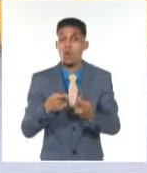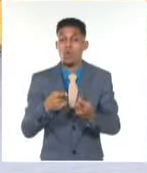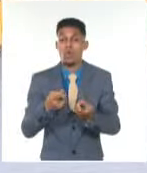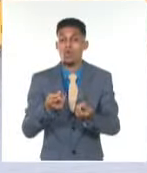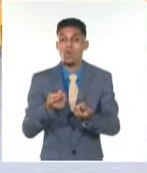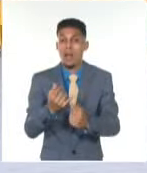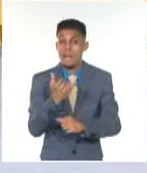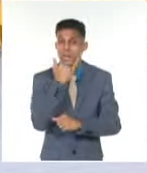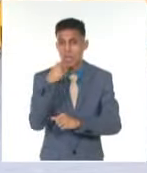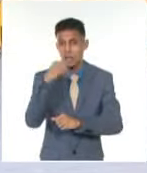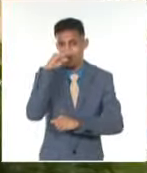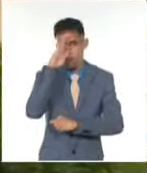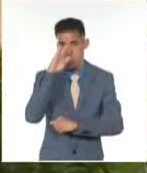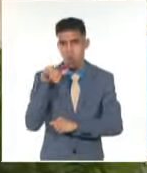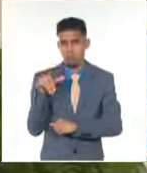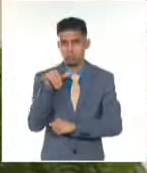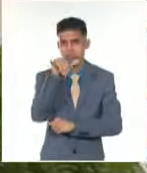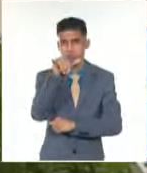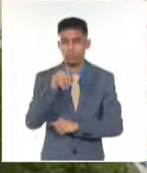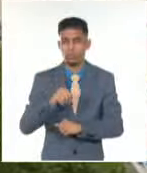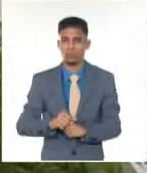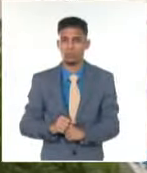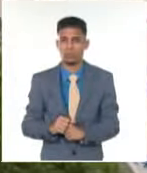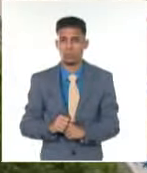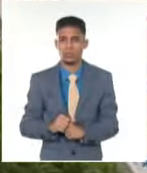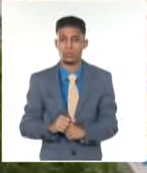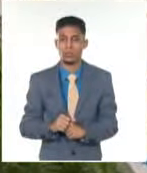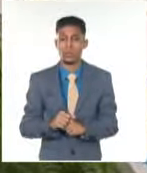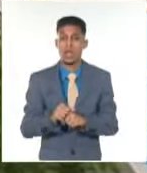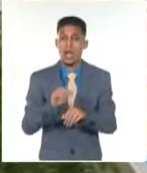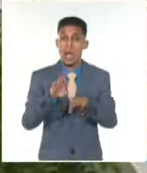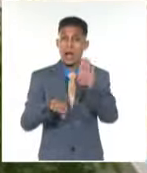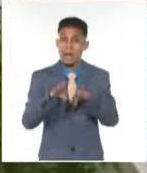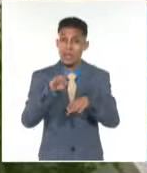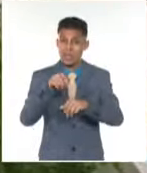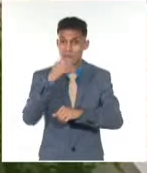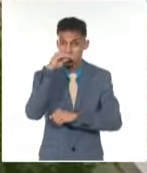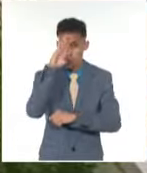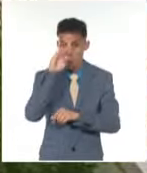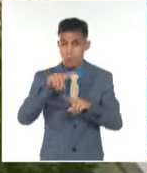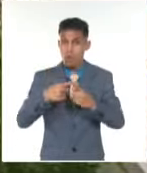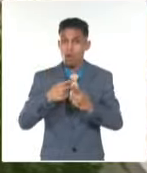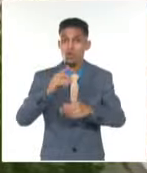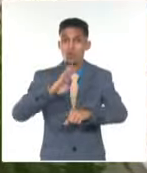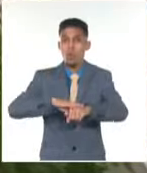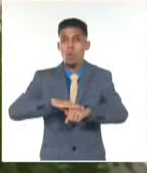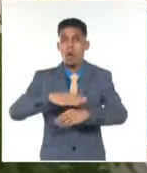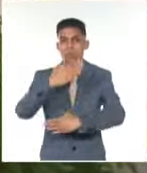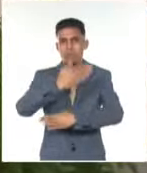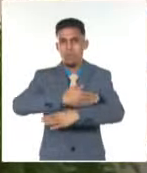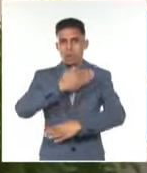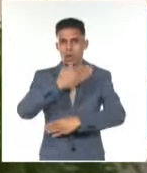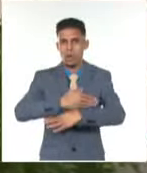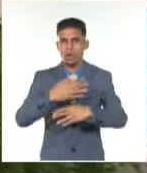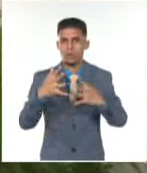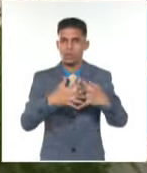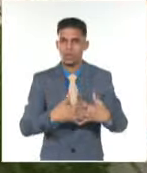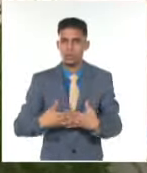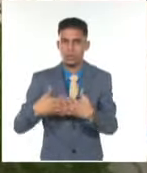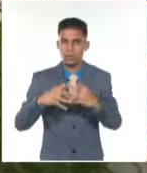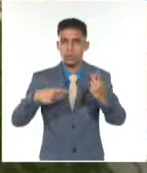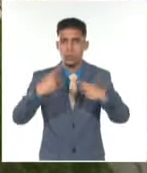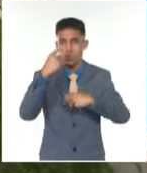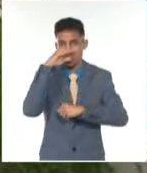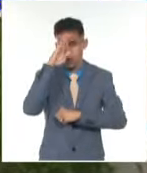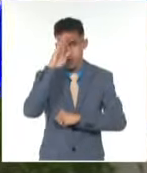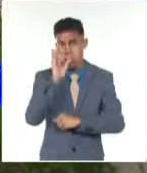aviación civil cubana. Se ven limitados por los efectos de un bloqueo económico, comercial y financiero impuesto por el gobierno de Estados